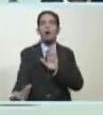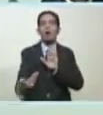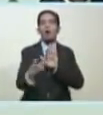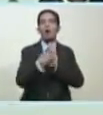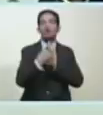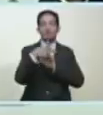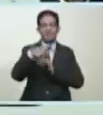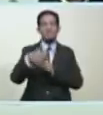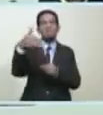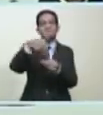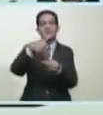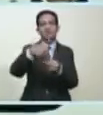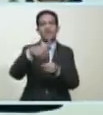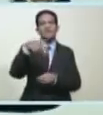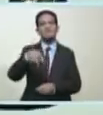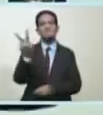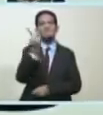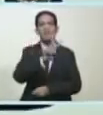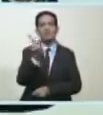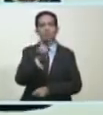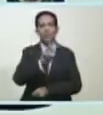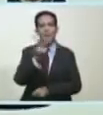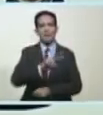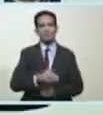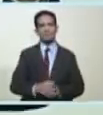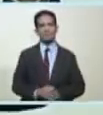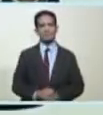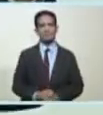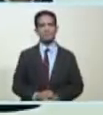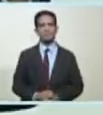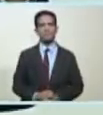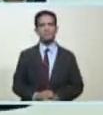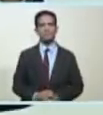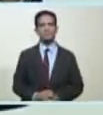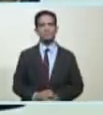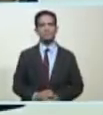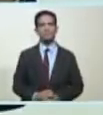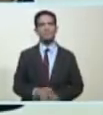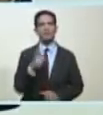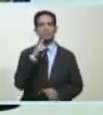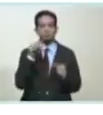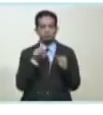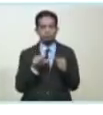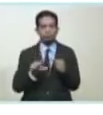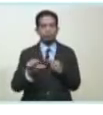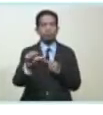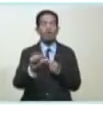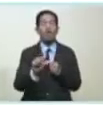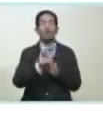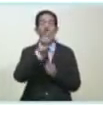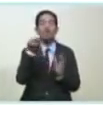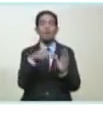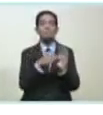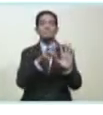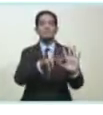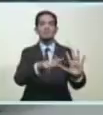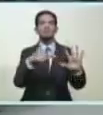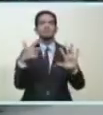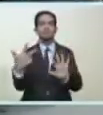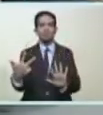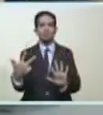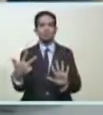elecciones en Venezuela para presidente de la República durante todo este periodo del año 2018.